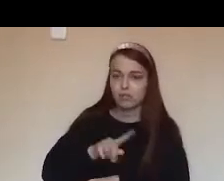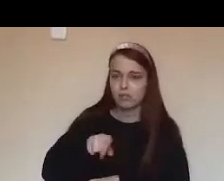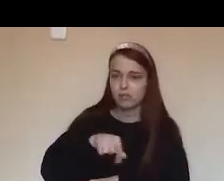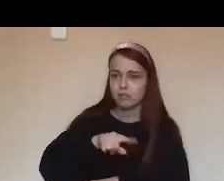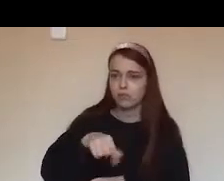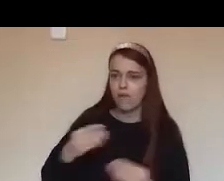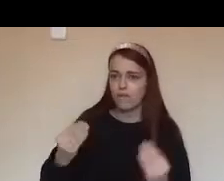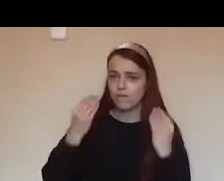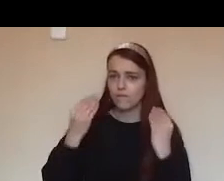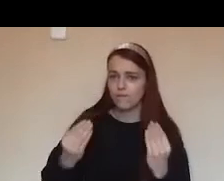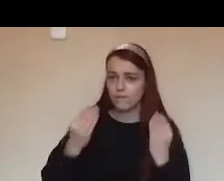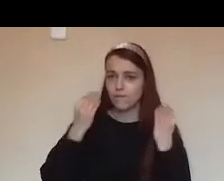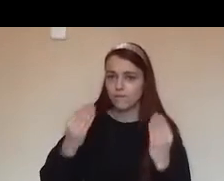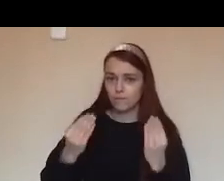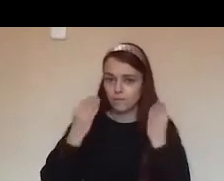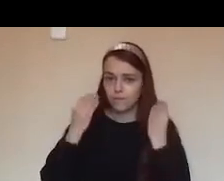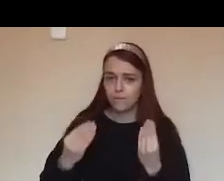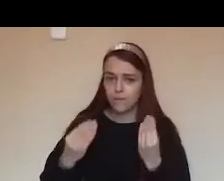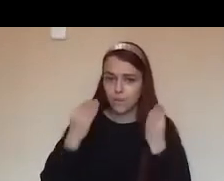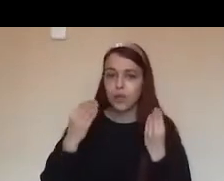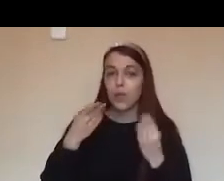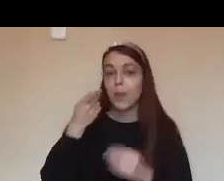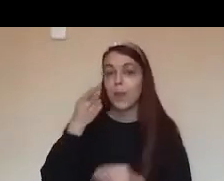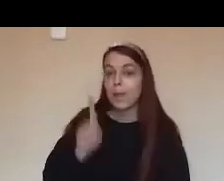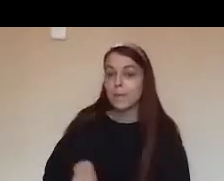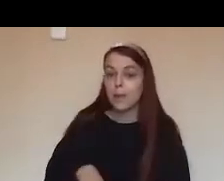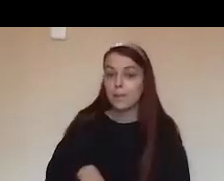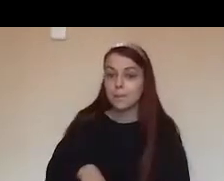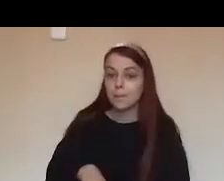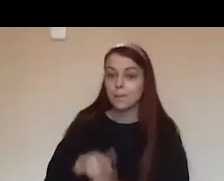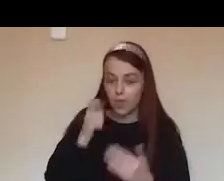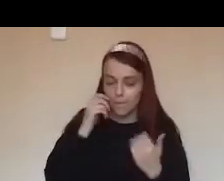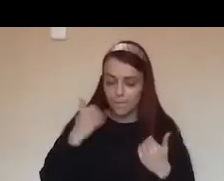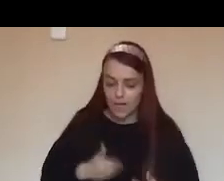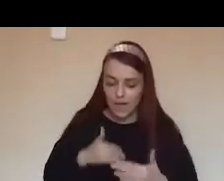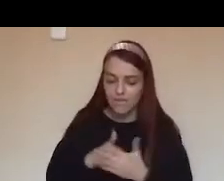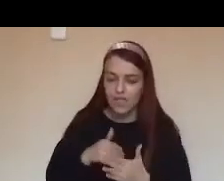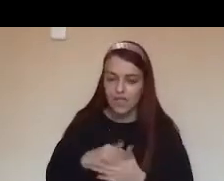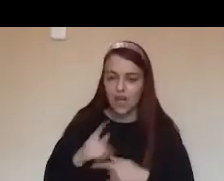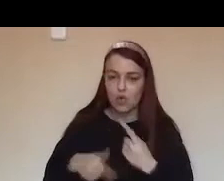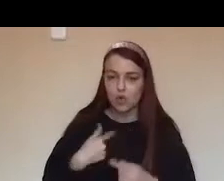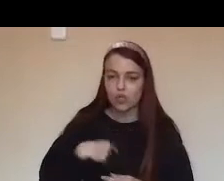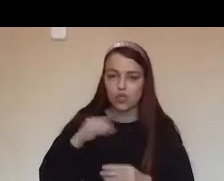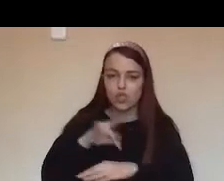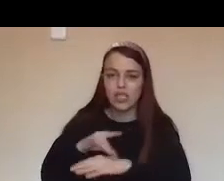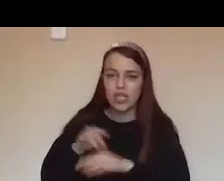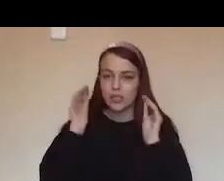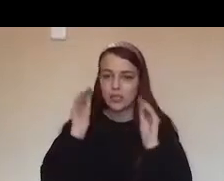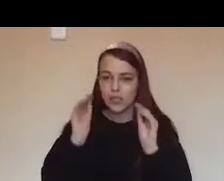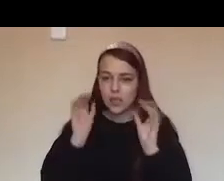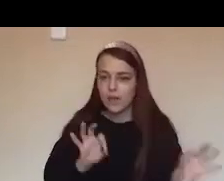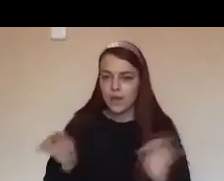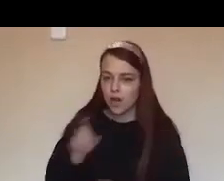de formación. Pero también, claro, cómo después barreras físicas, cómo preparamos a nuestros guías, cómo preparamos a los